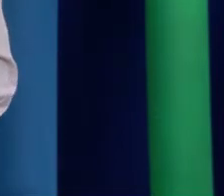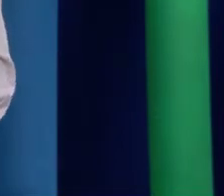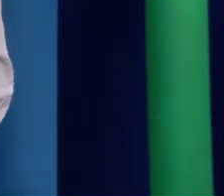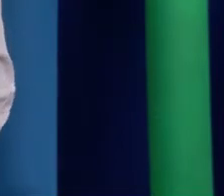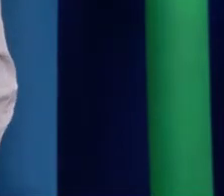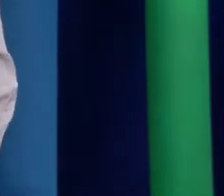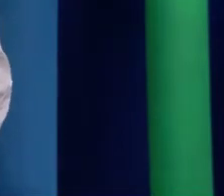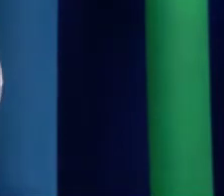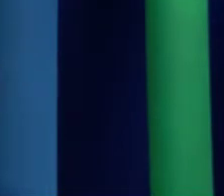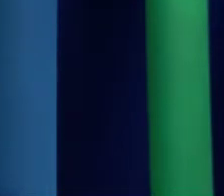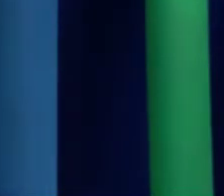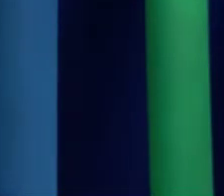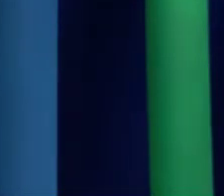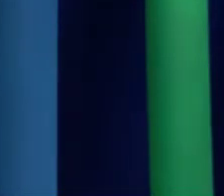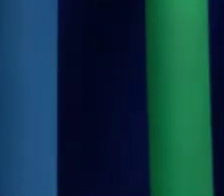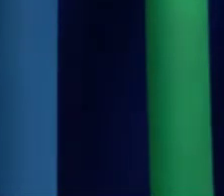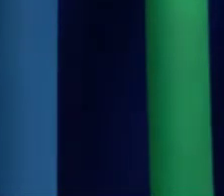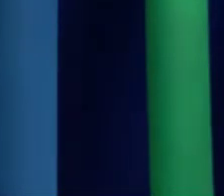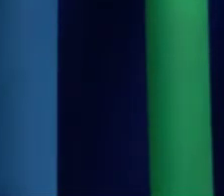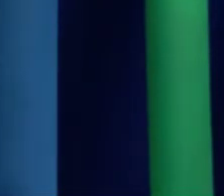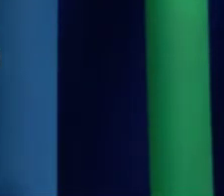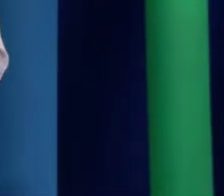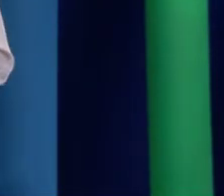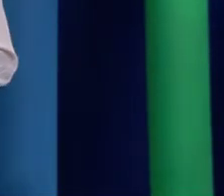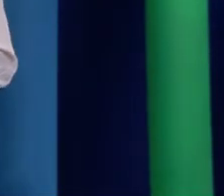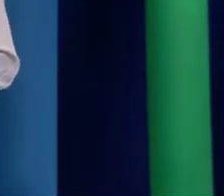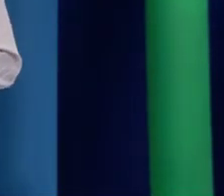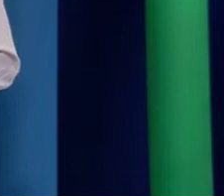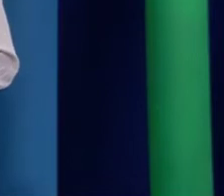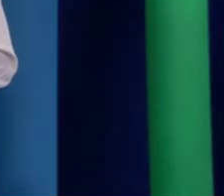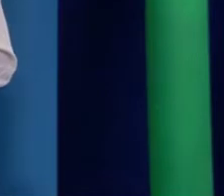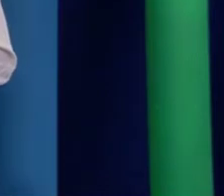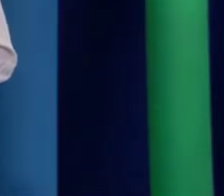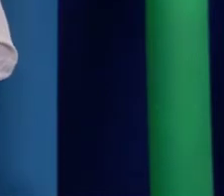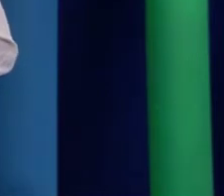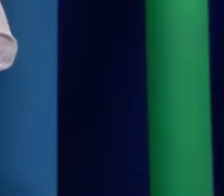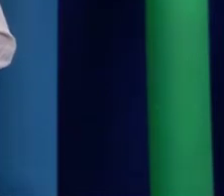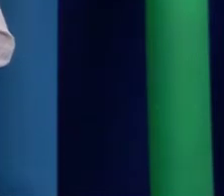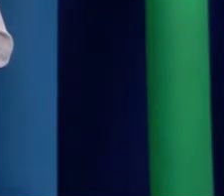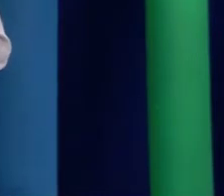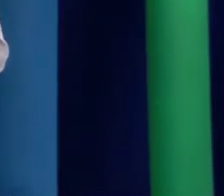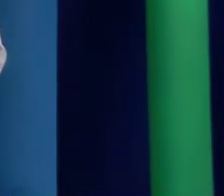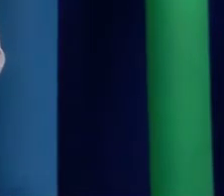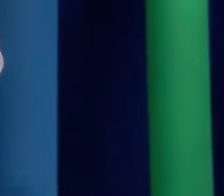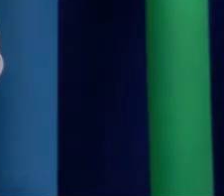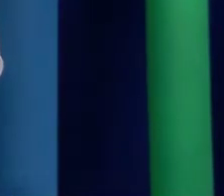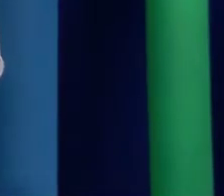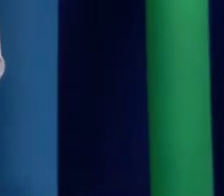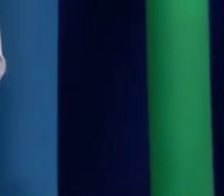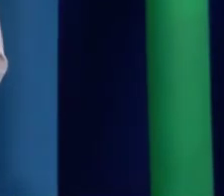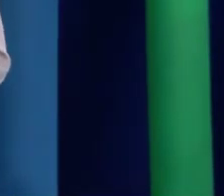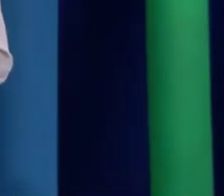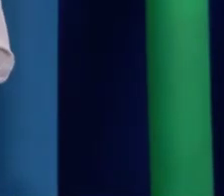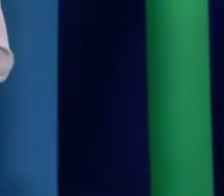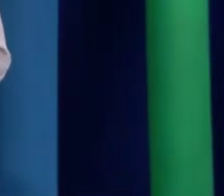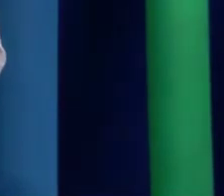kinamiwil, tikita isuayu yepuali, huan chikome amoshli yeshishiwil.